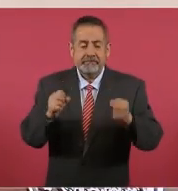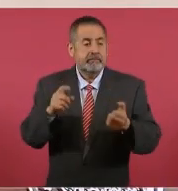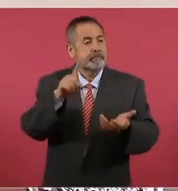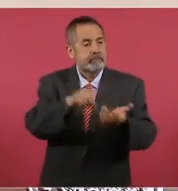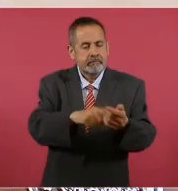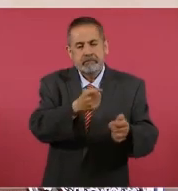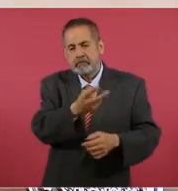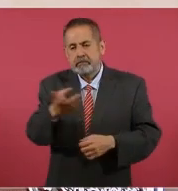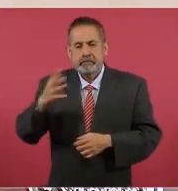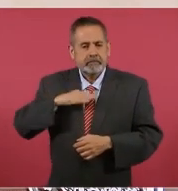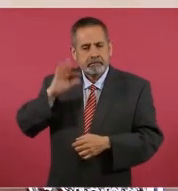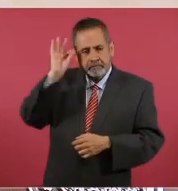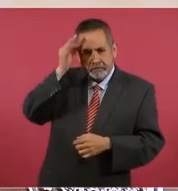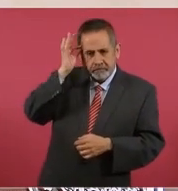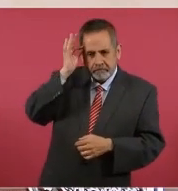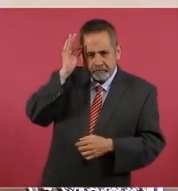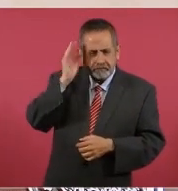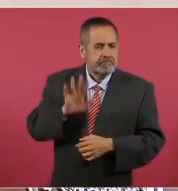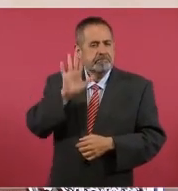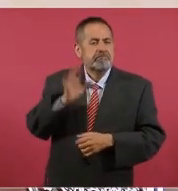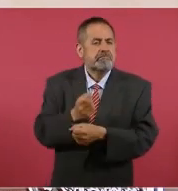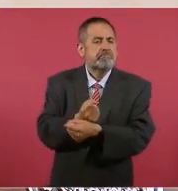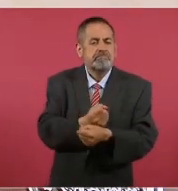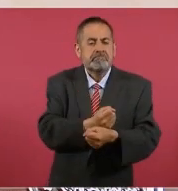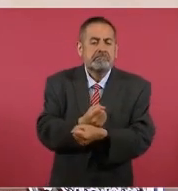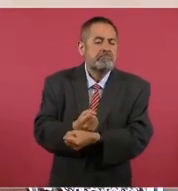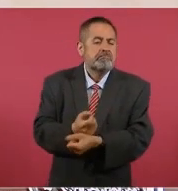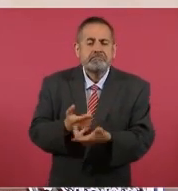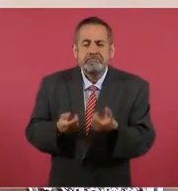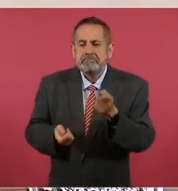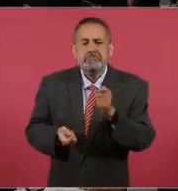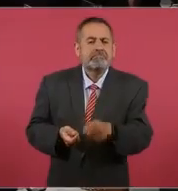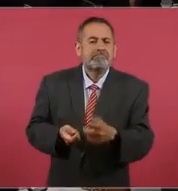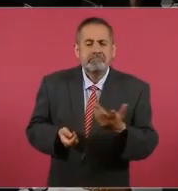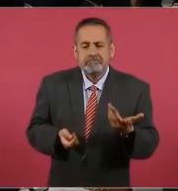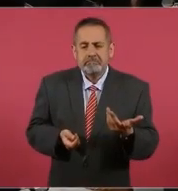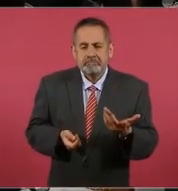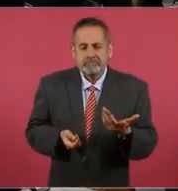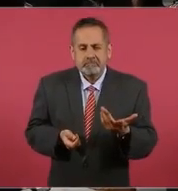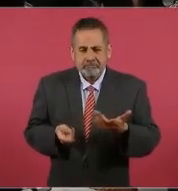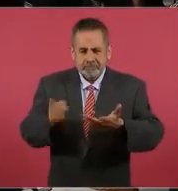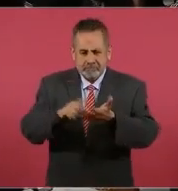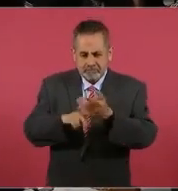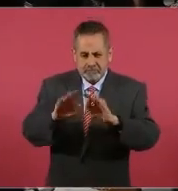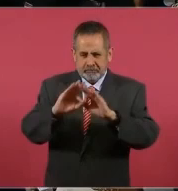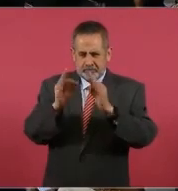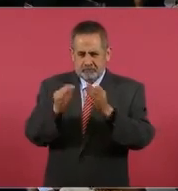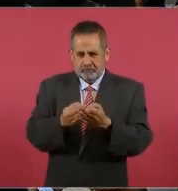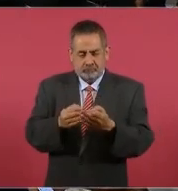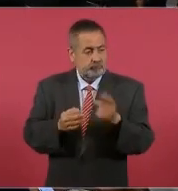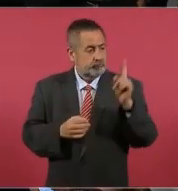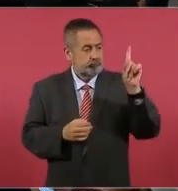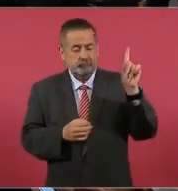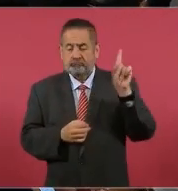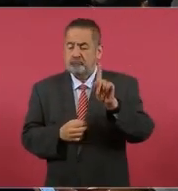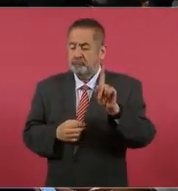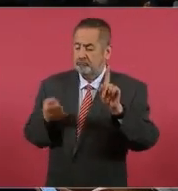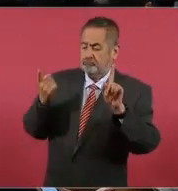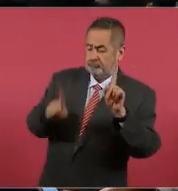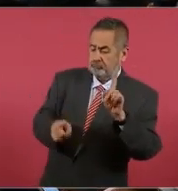peones esclavizados. O sea, la estructura de dominación